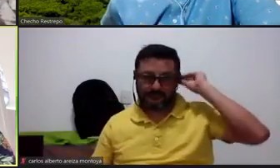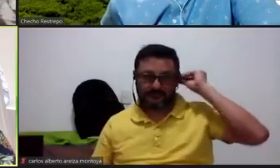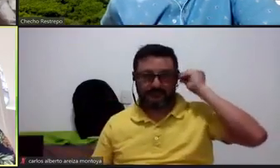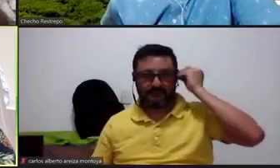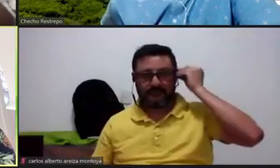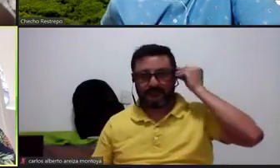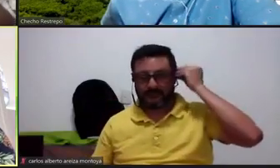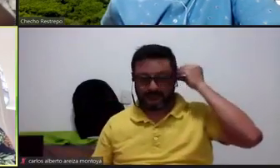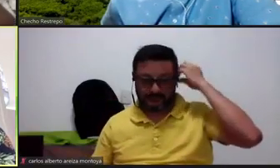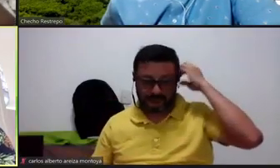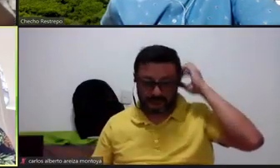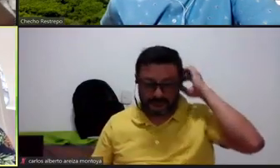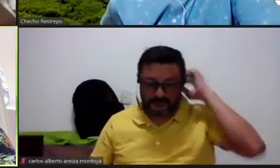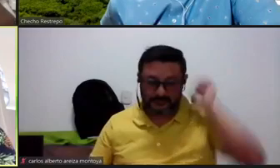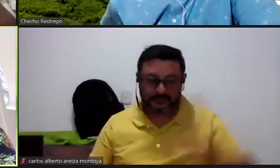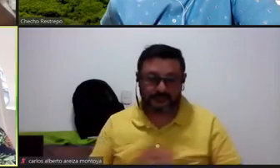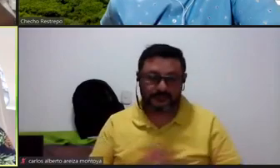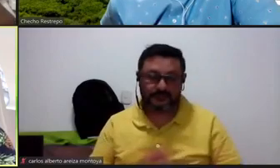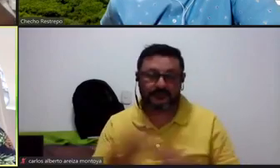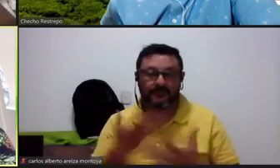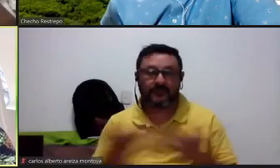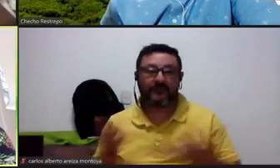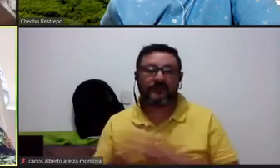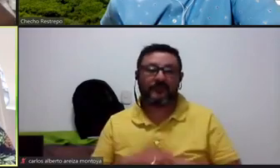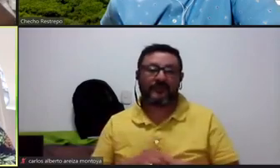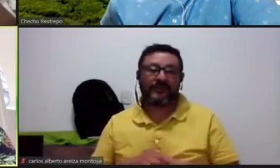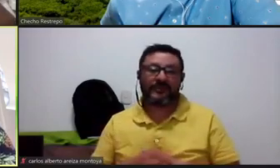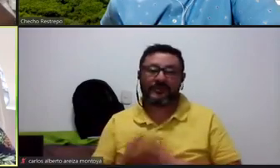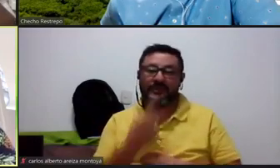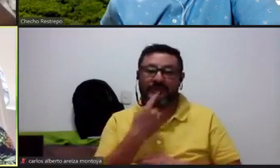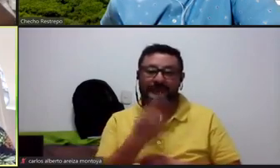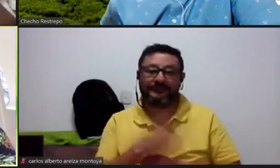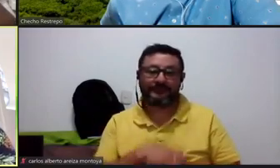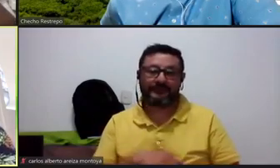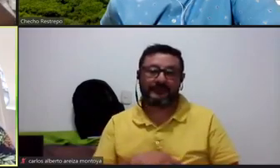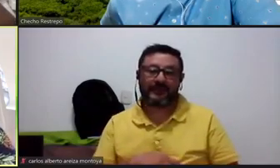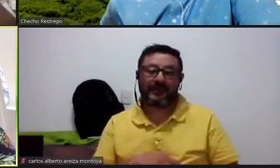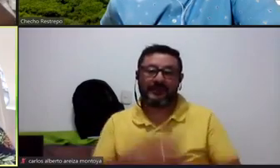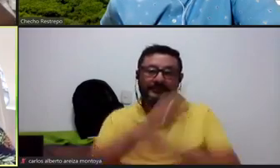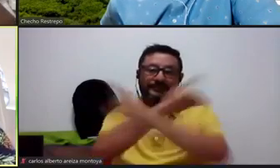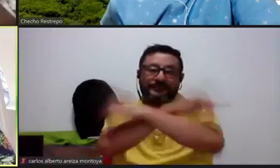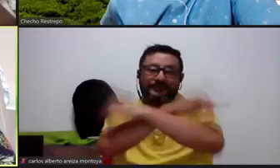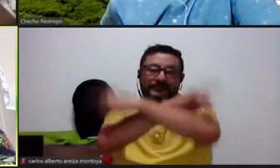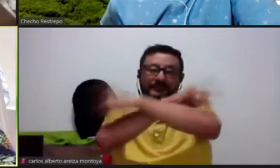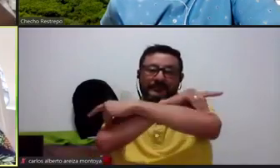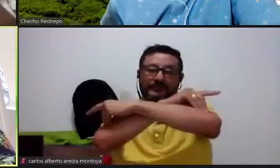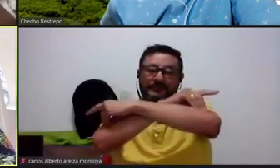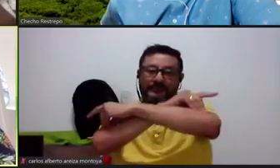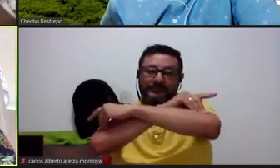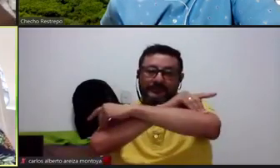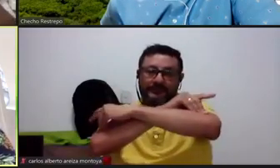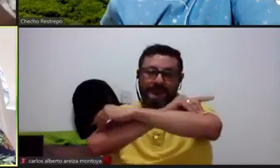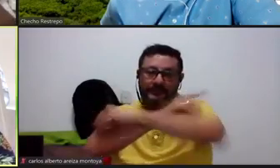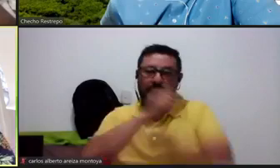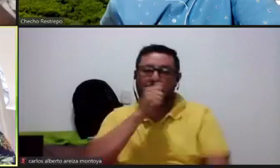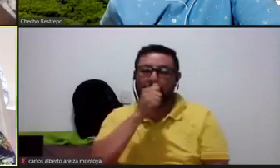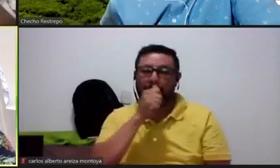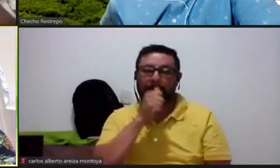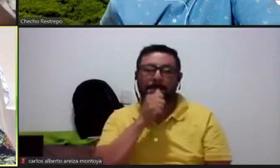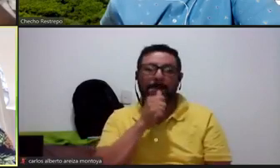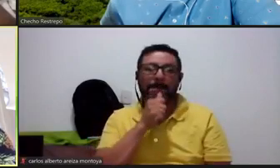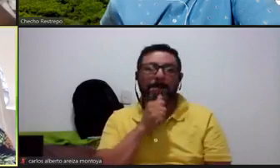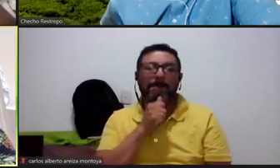así. Y Sergio decía ahorita, es disciplina, disciplina, no tanto sacrificio, pero lo que sí